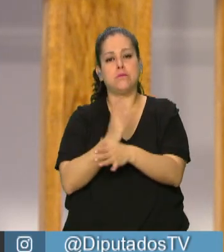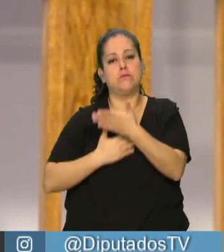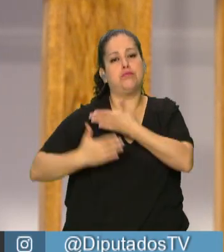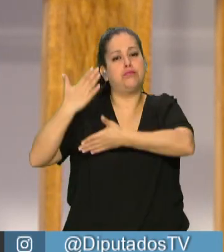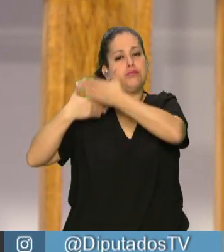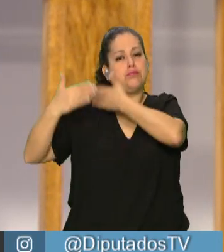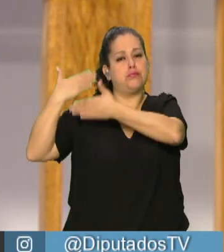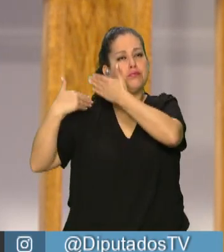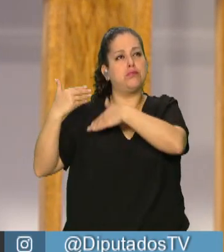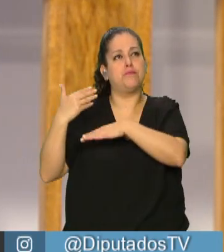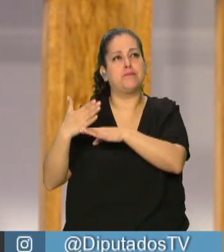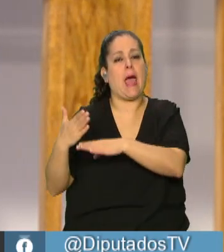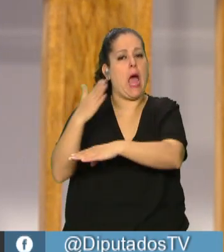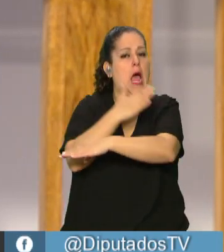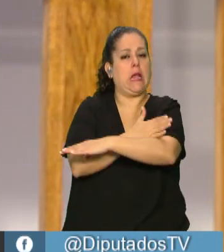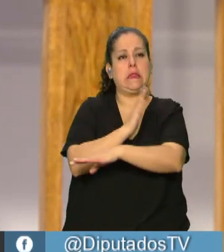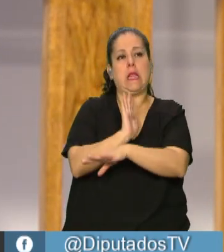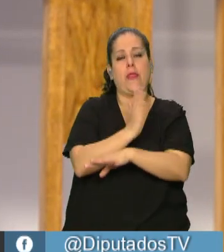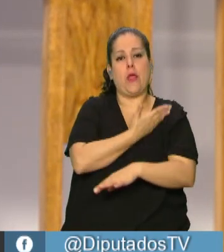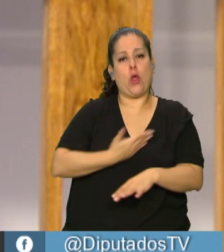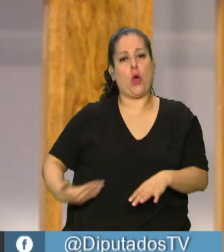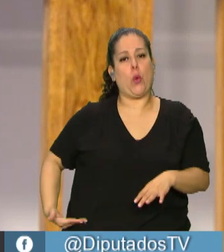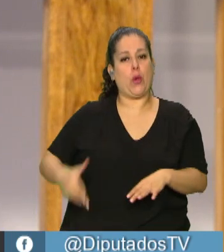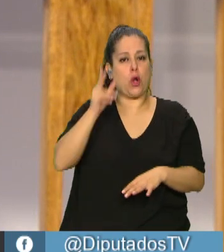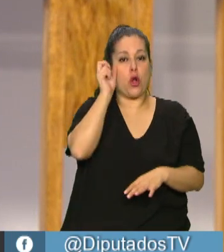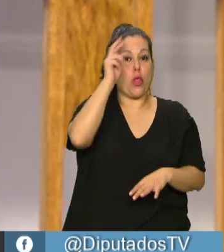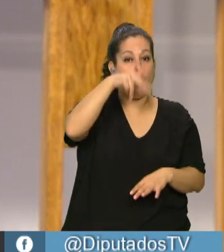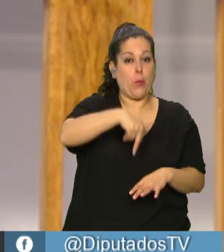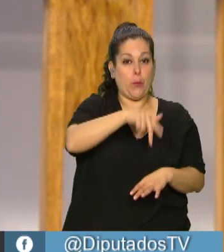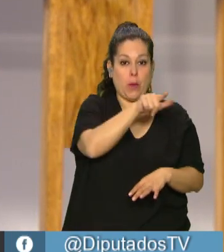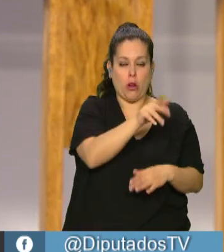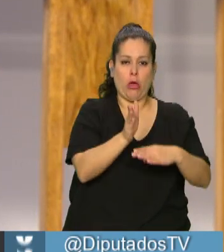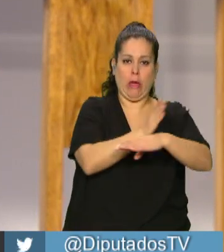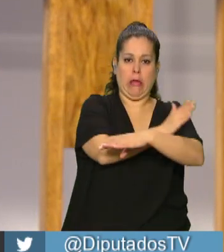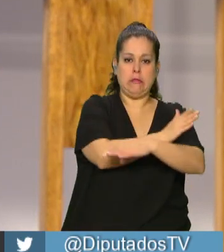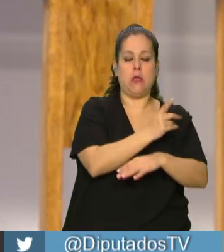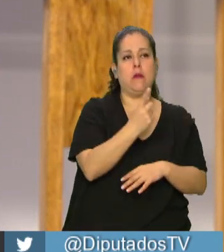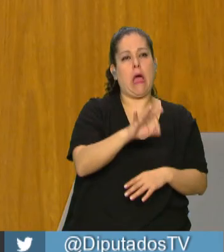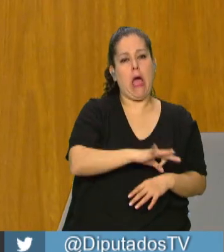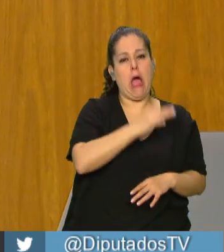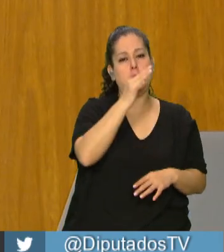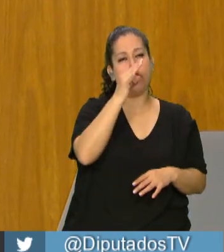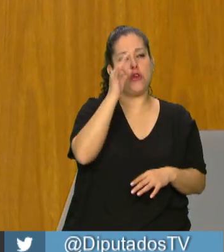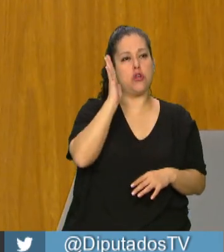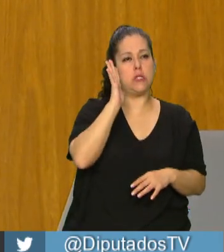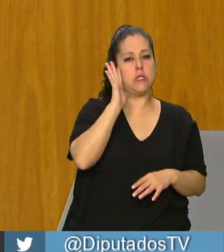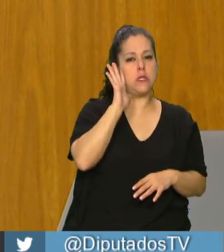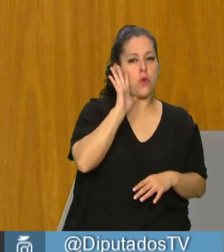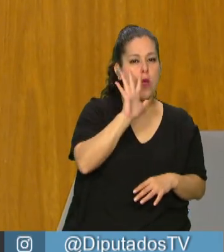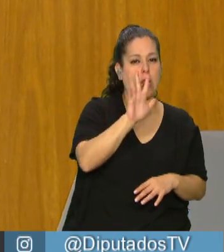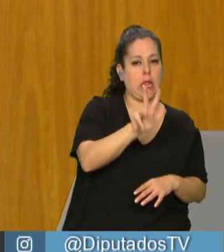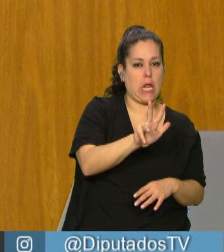antes del gobierno de Perón. Habían sido nombrados uno en el año